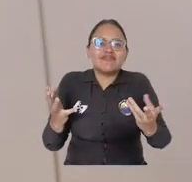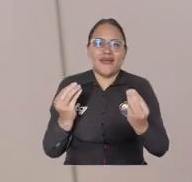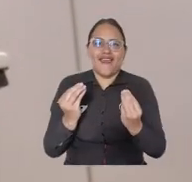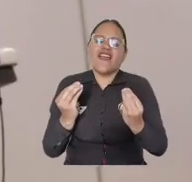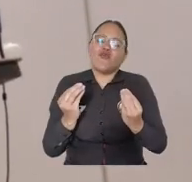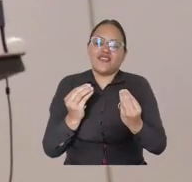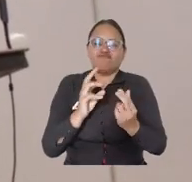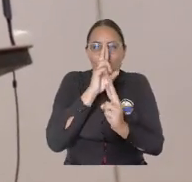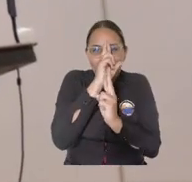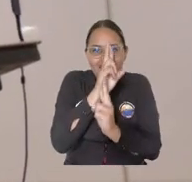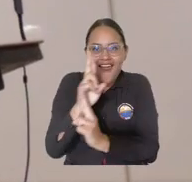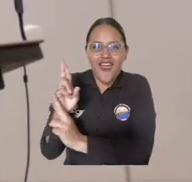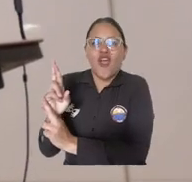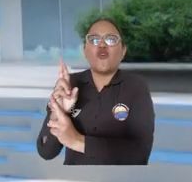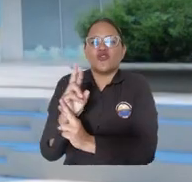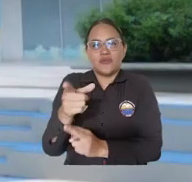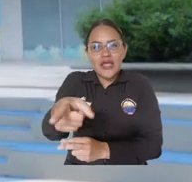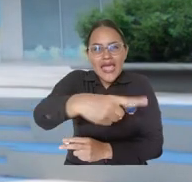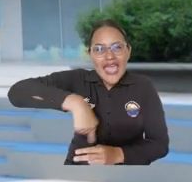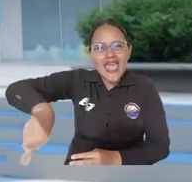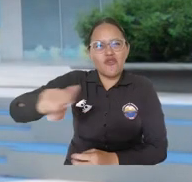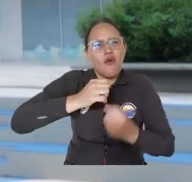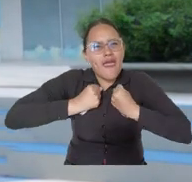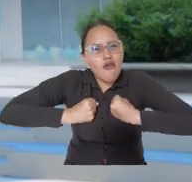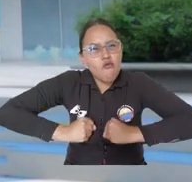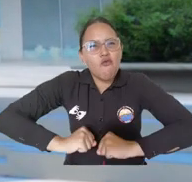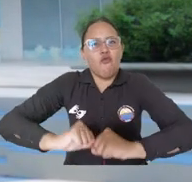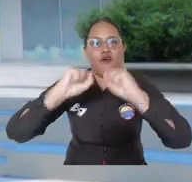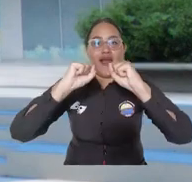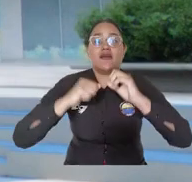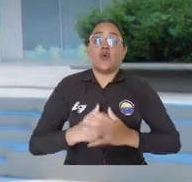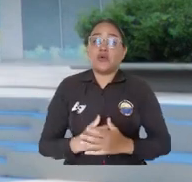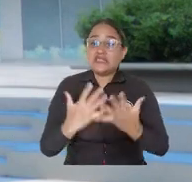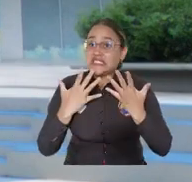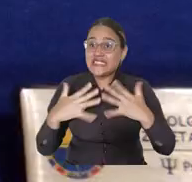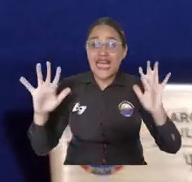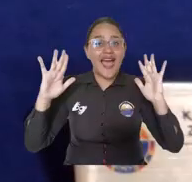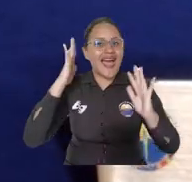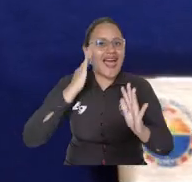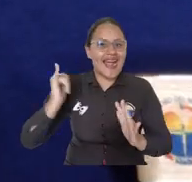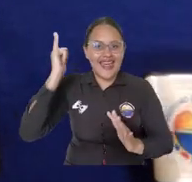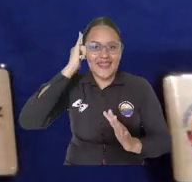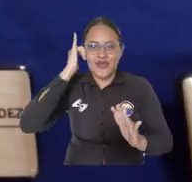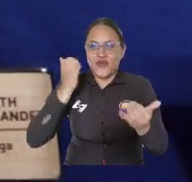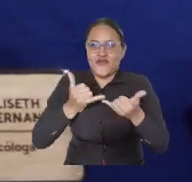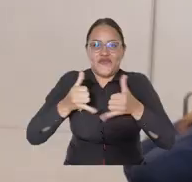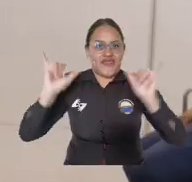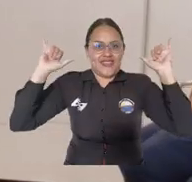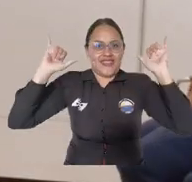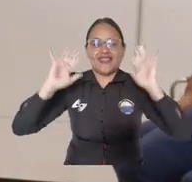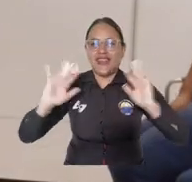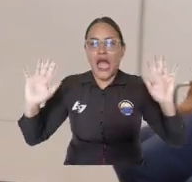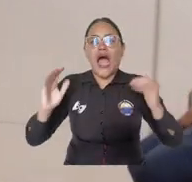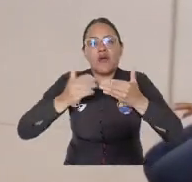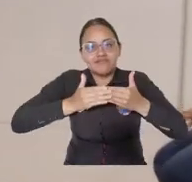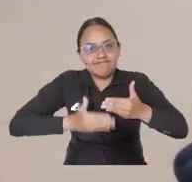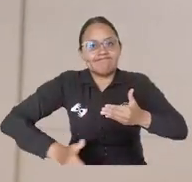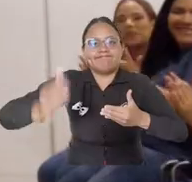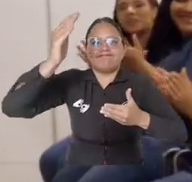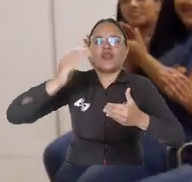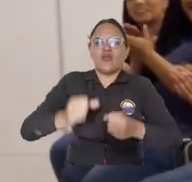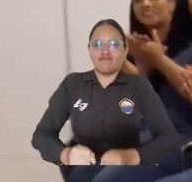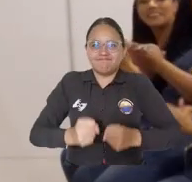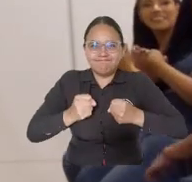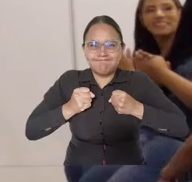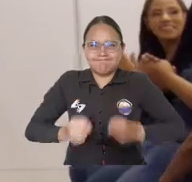Esta ceremonia se hace como un reconocimiento, obviamente, al esfuerzo de los muchachos que ya terminan pues su formación académica